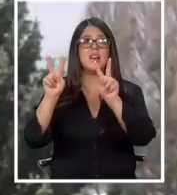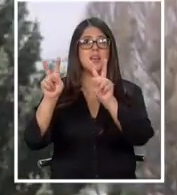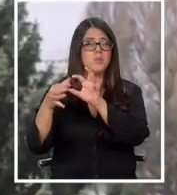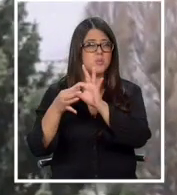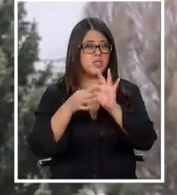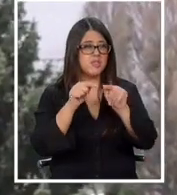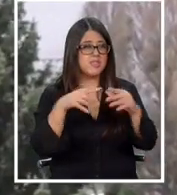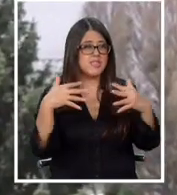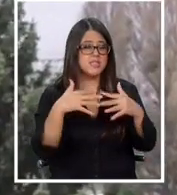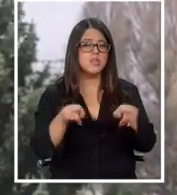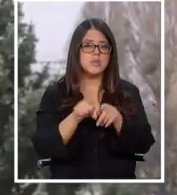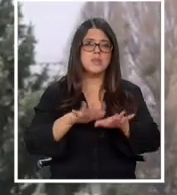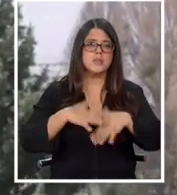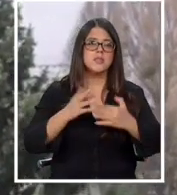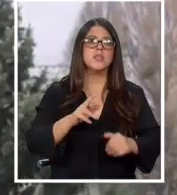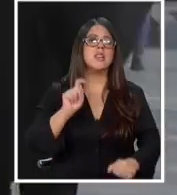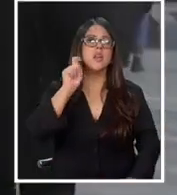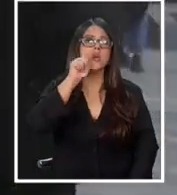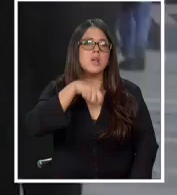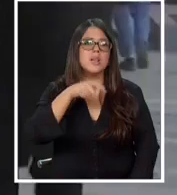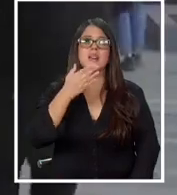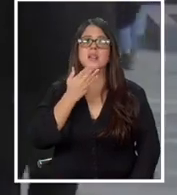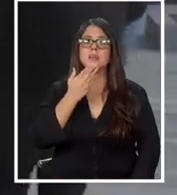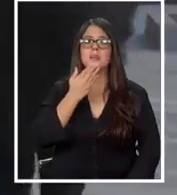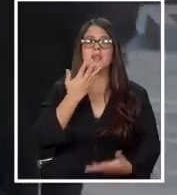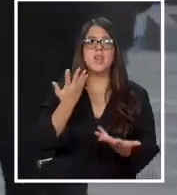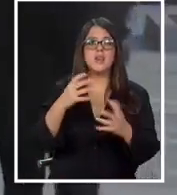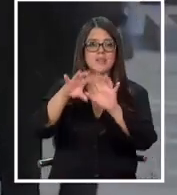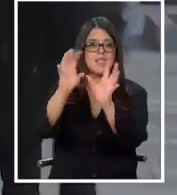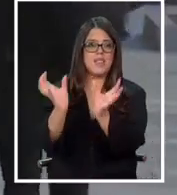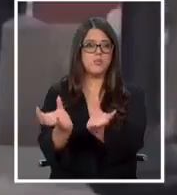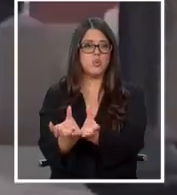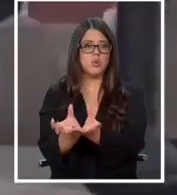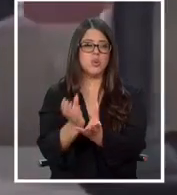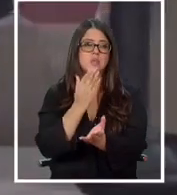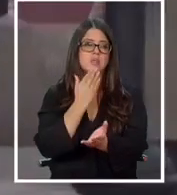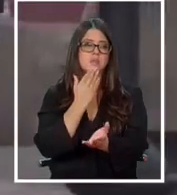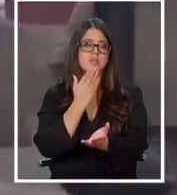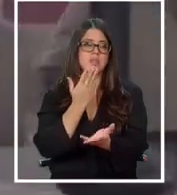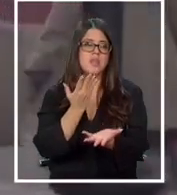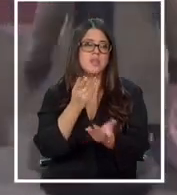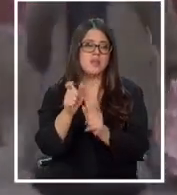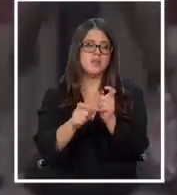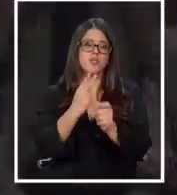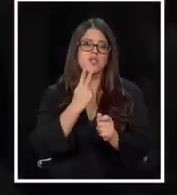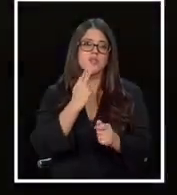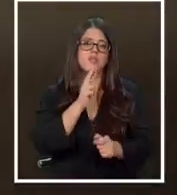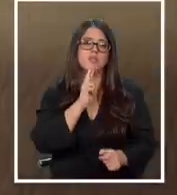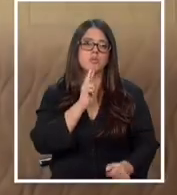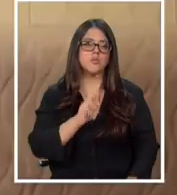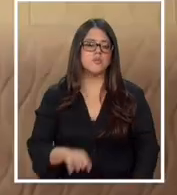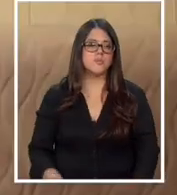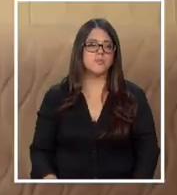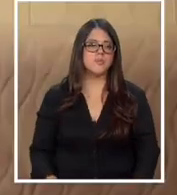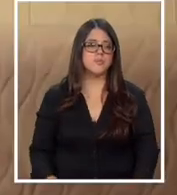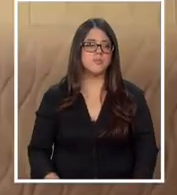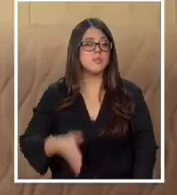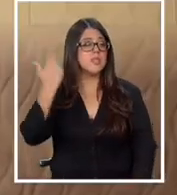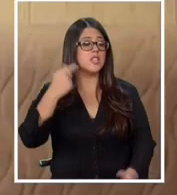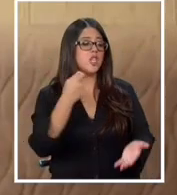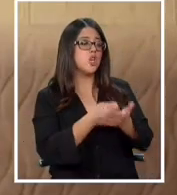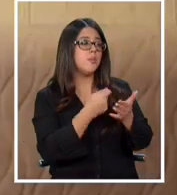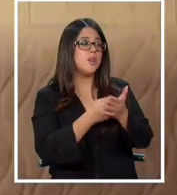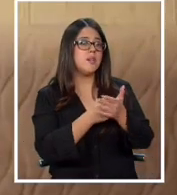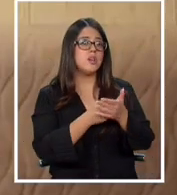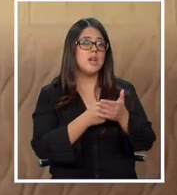se sienten en Ucrania, pero también en el resto del mundo, incluida la población rusa. Comprábamos un